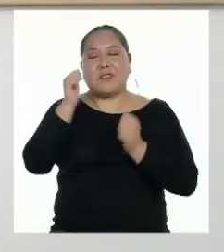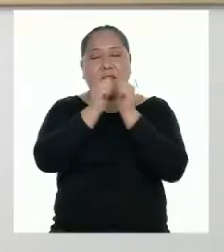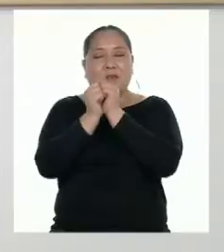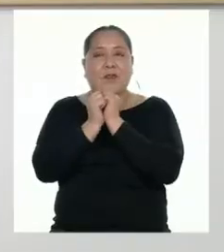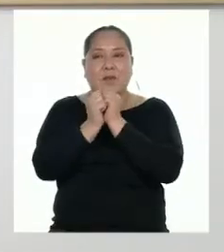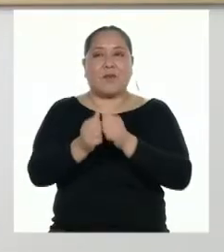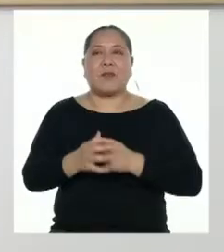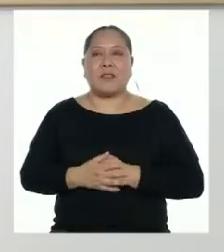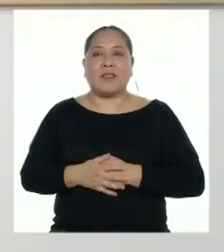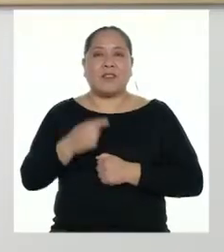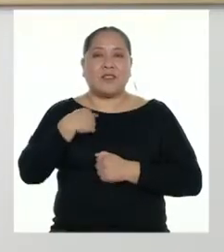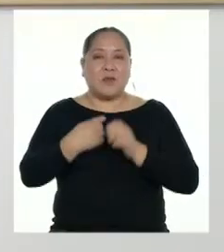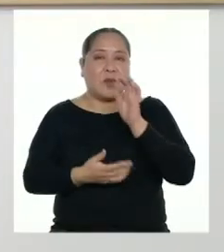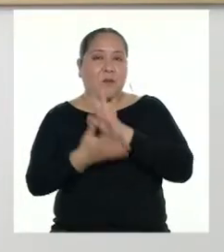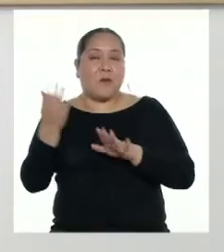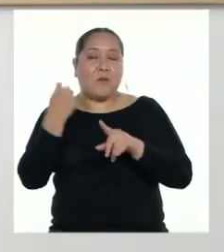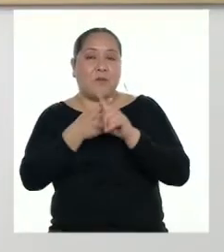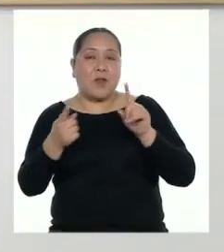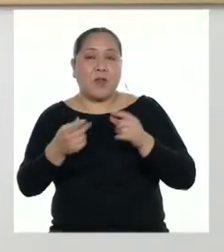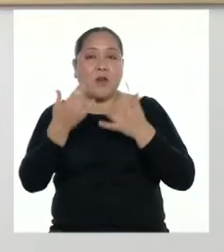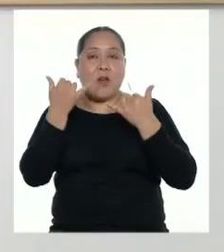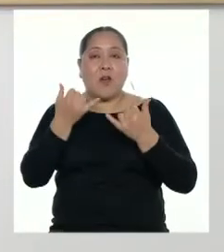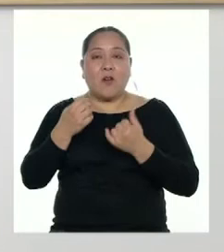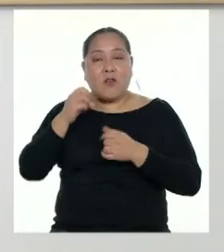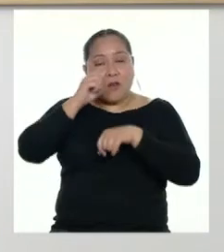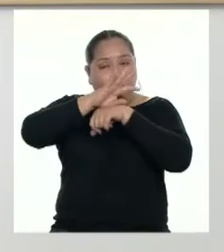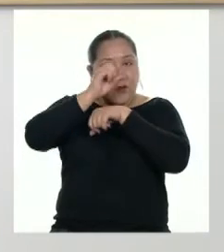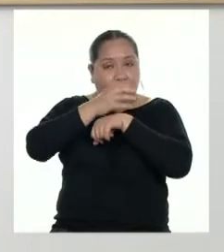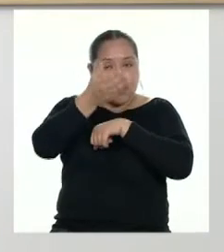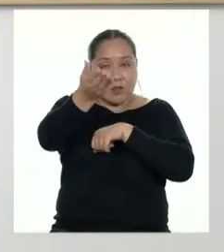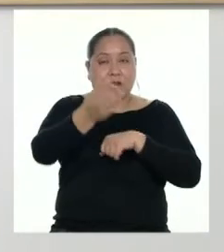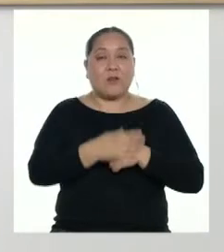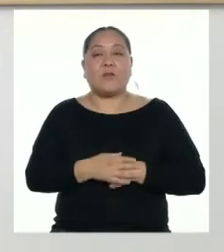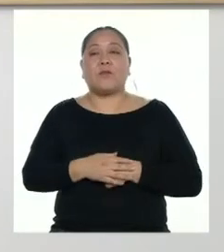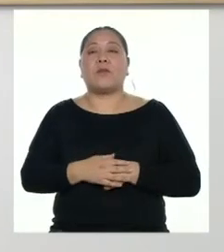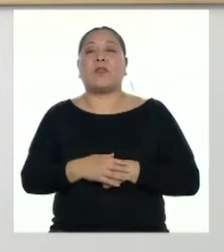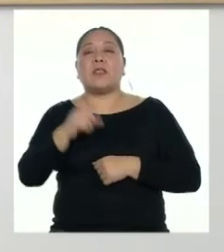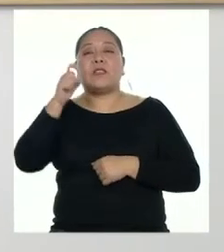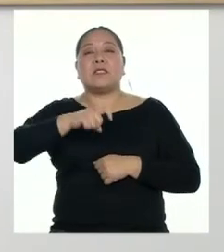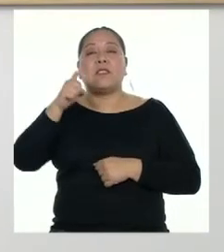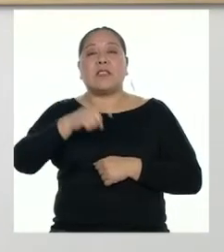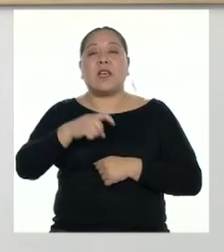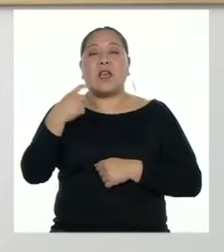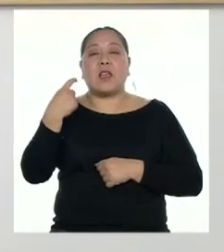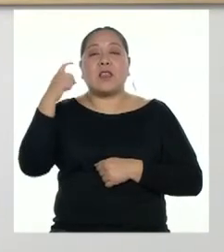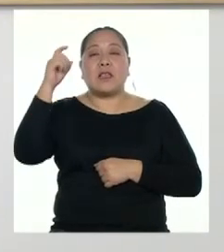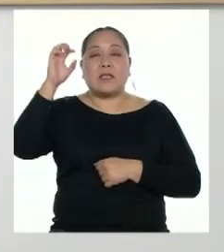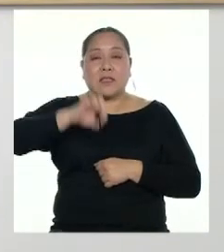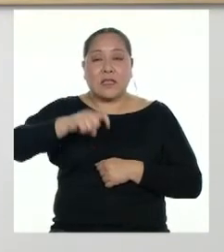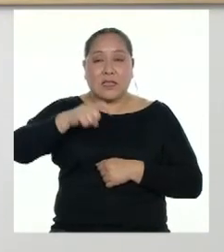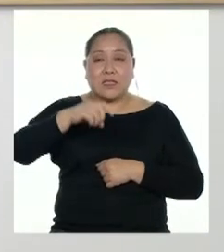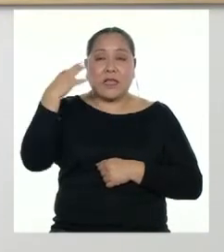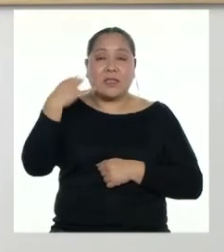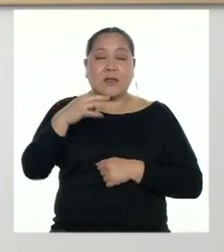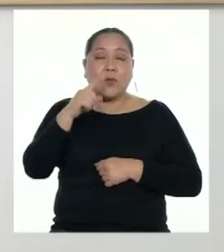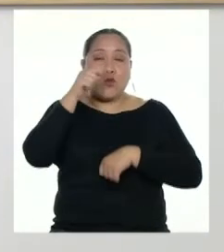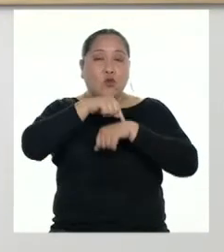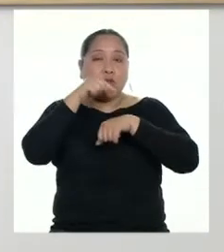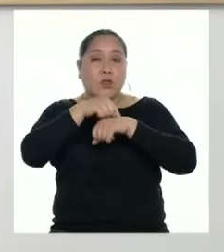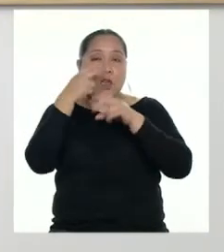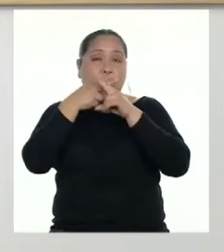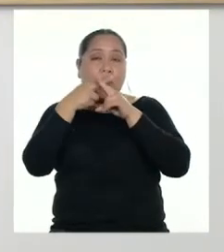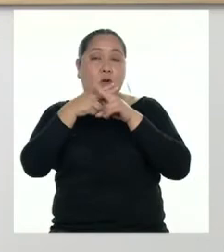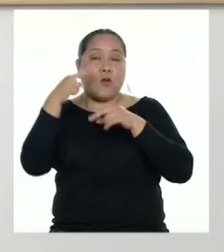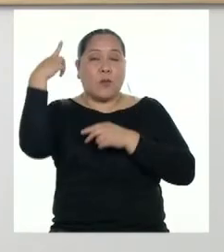acompañarnos. Me voy no sin antes dejarles este consejo. Dense siempre un momento para reflexionar sobre lo que